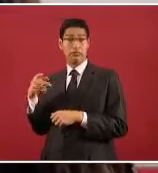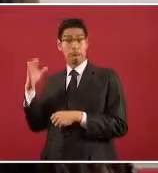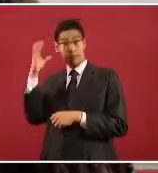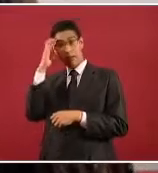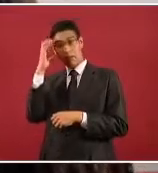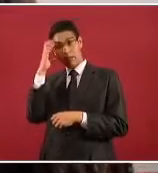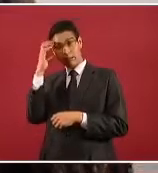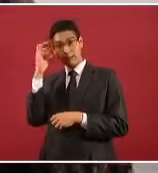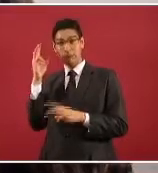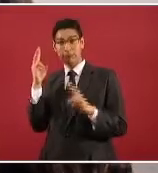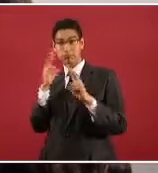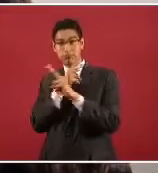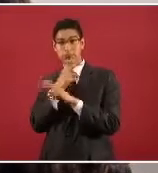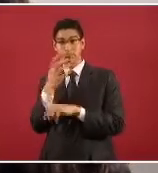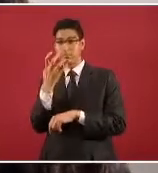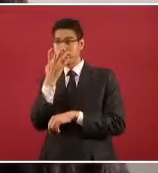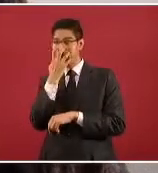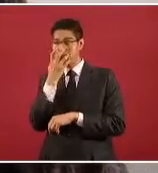disponibles,